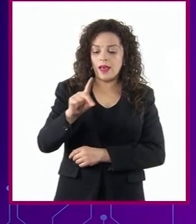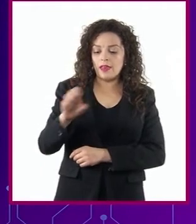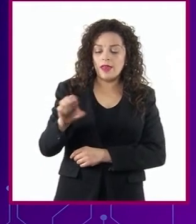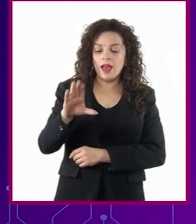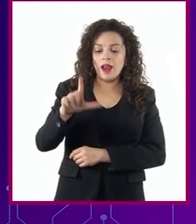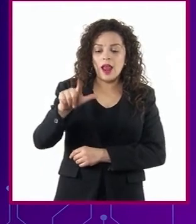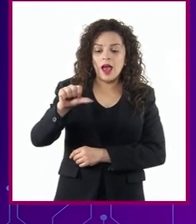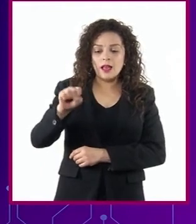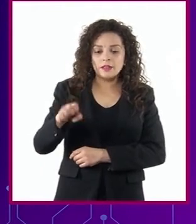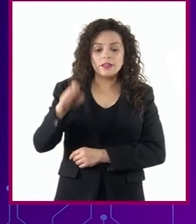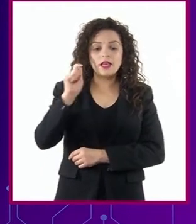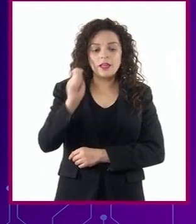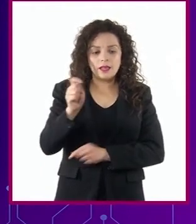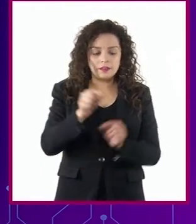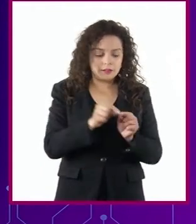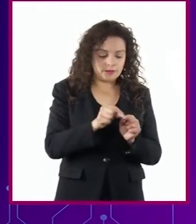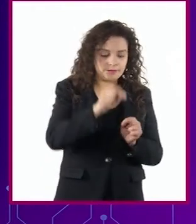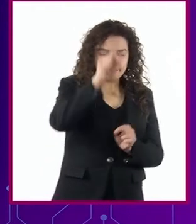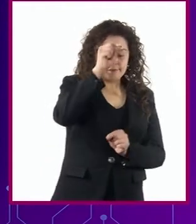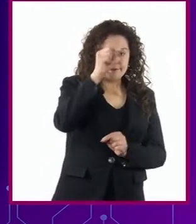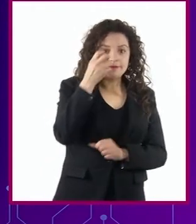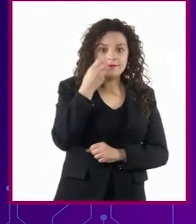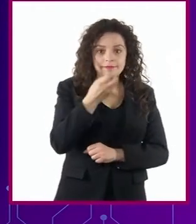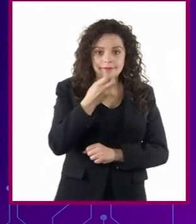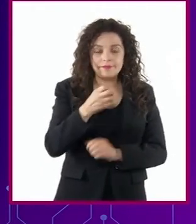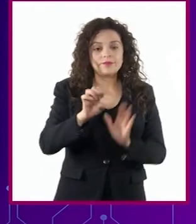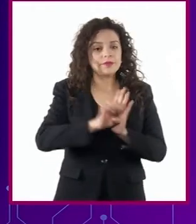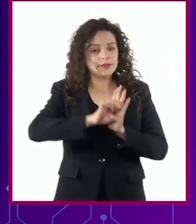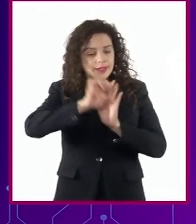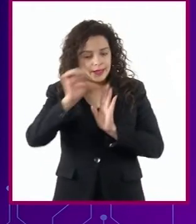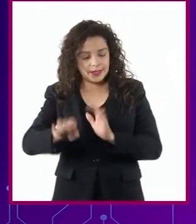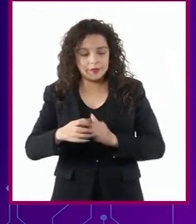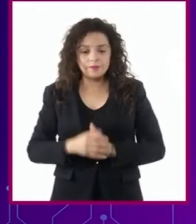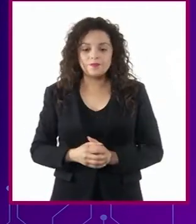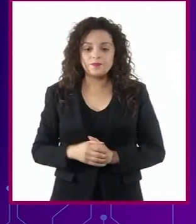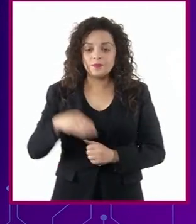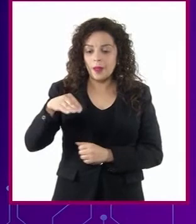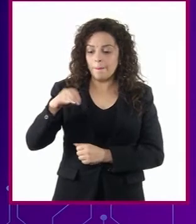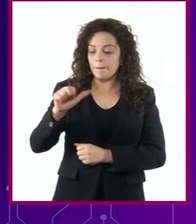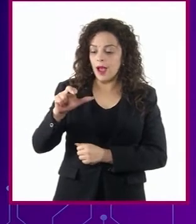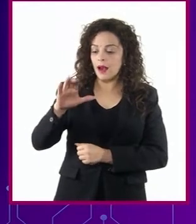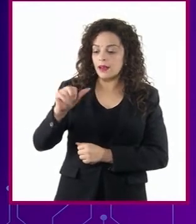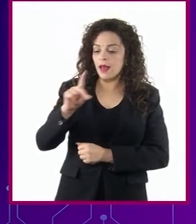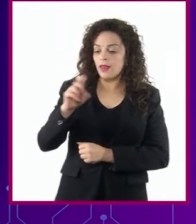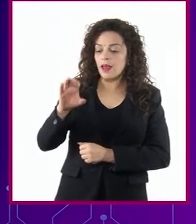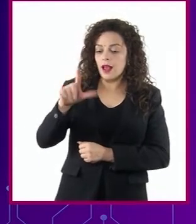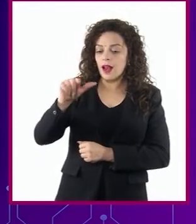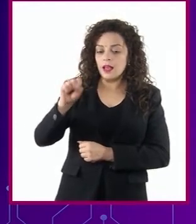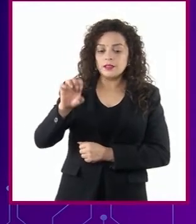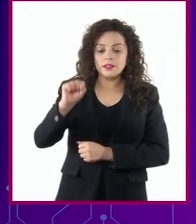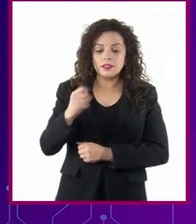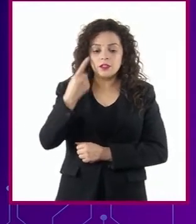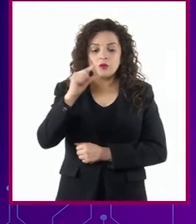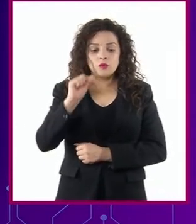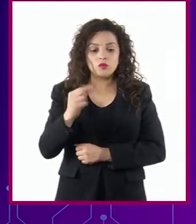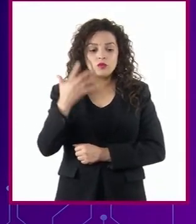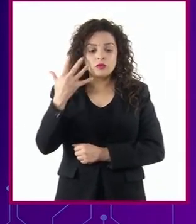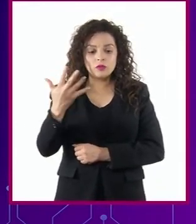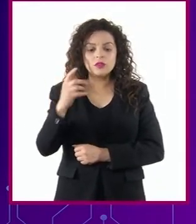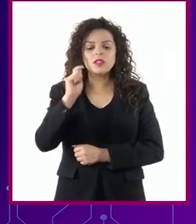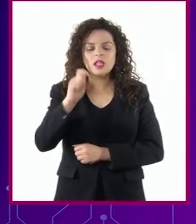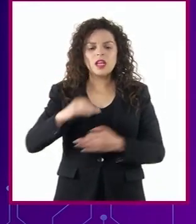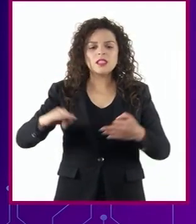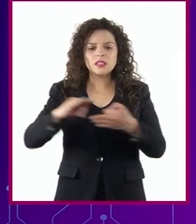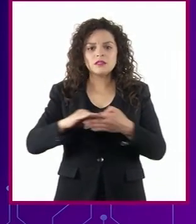encuentran en el eje vertical. Así, por ejemplo, la marca de clase 61.5 tiene una frecuencia de